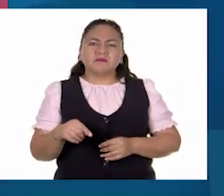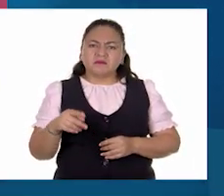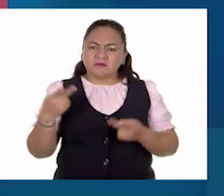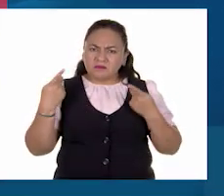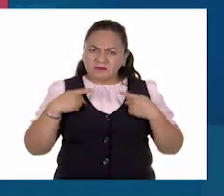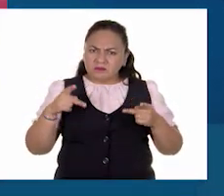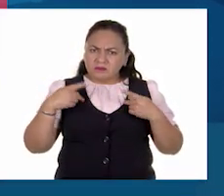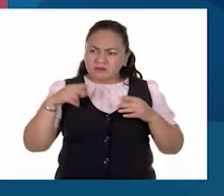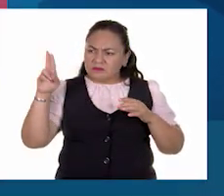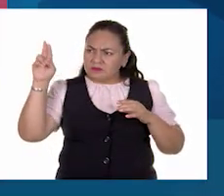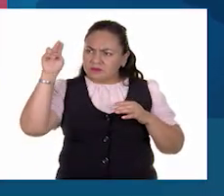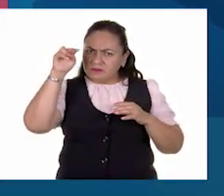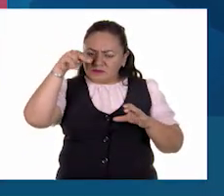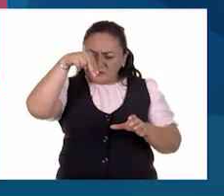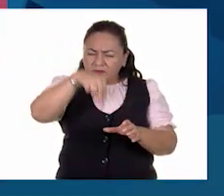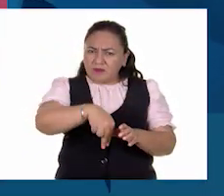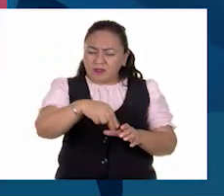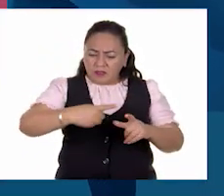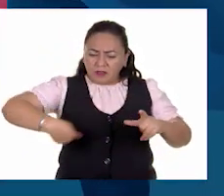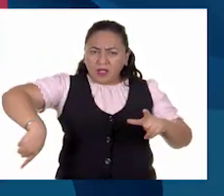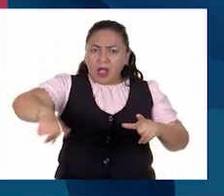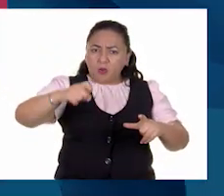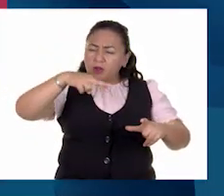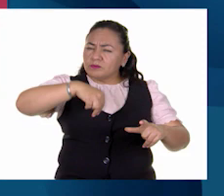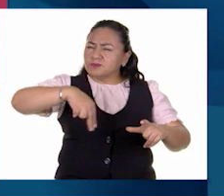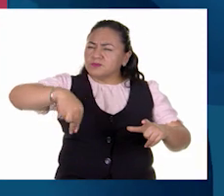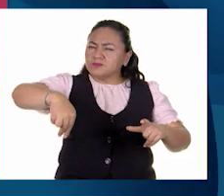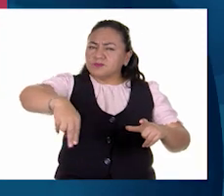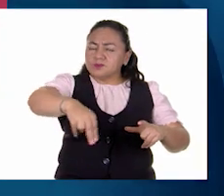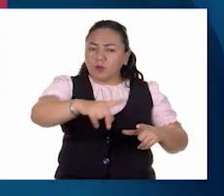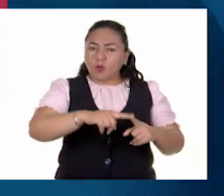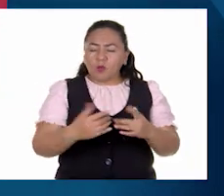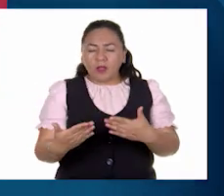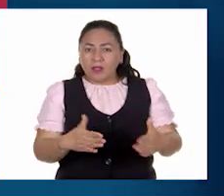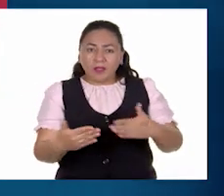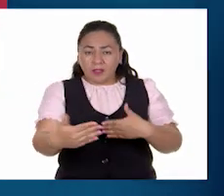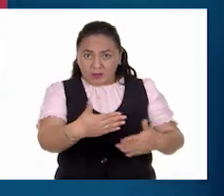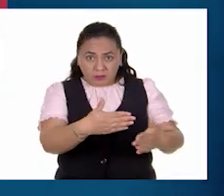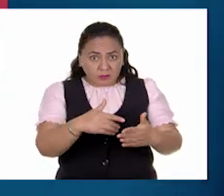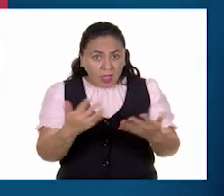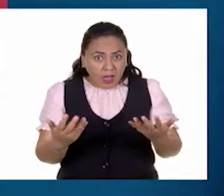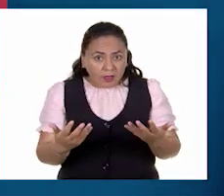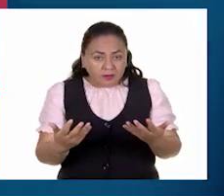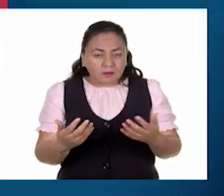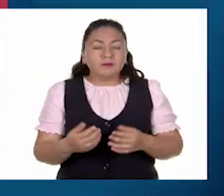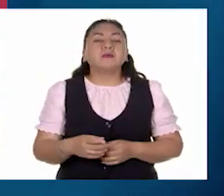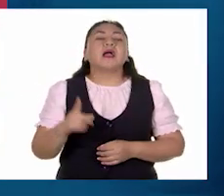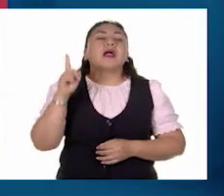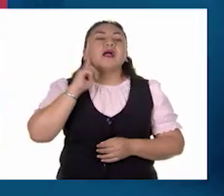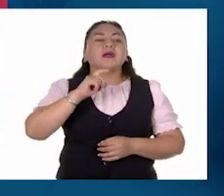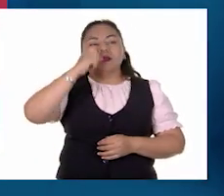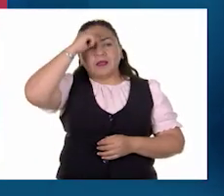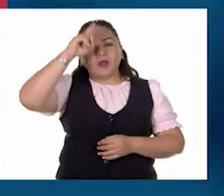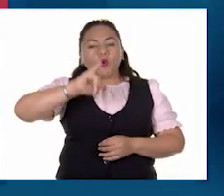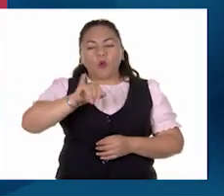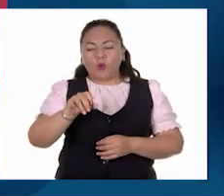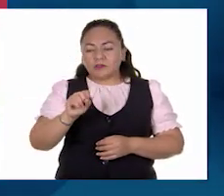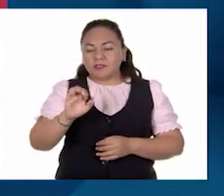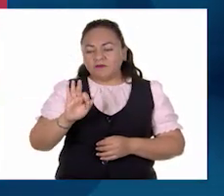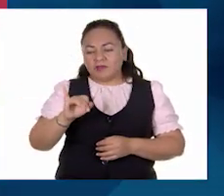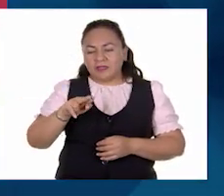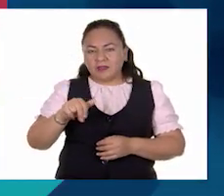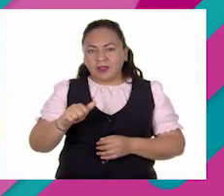de acuarela sus pinceles? Así de Josefina Esparza Soriano. es la autora, precisamente. Ahora,